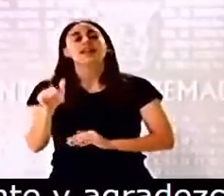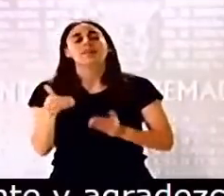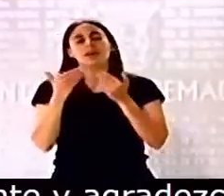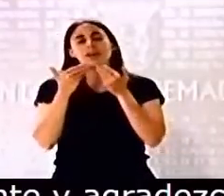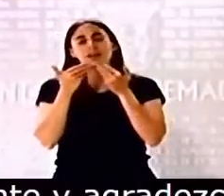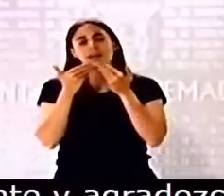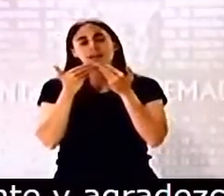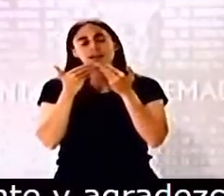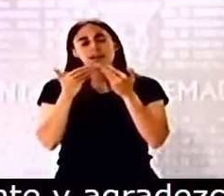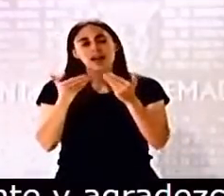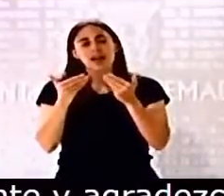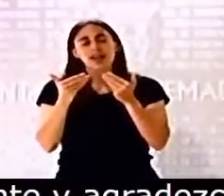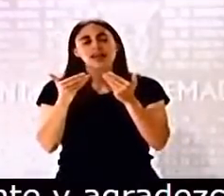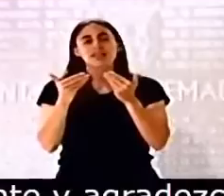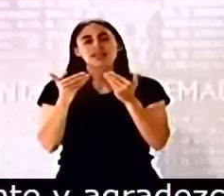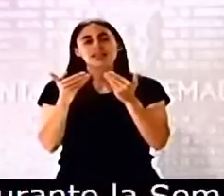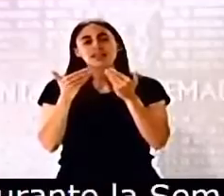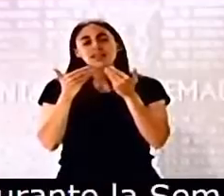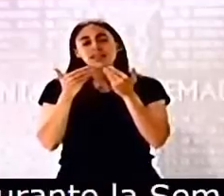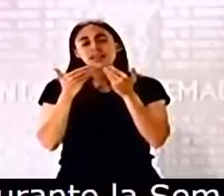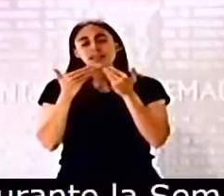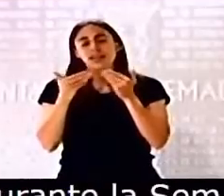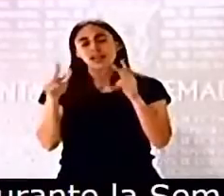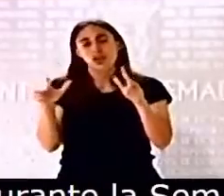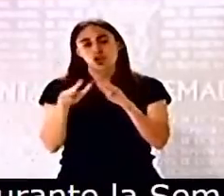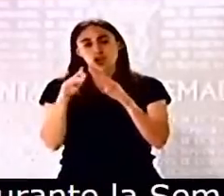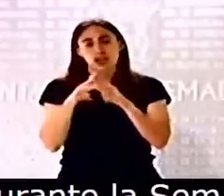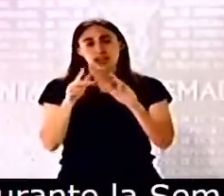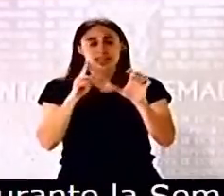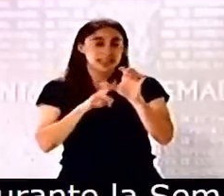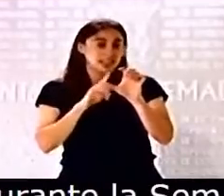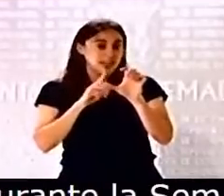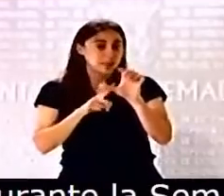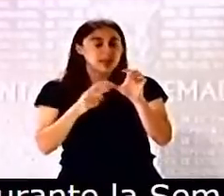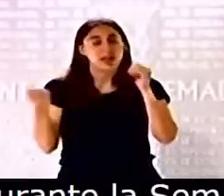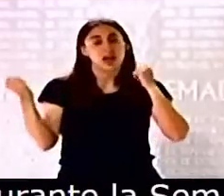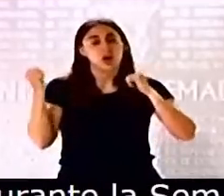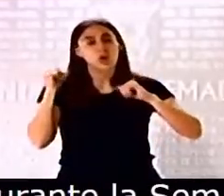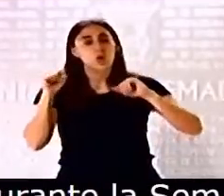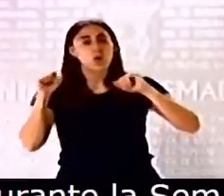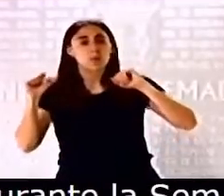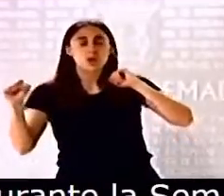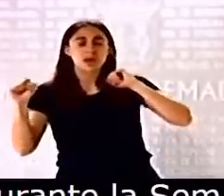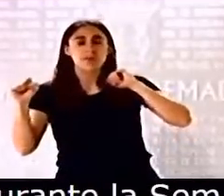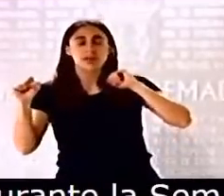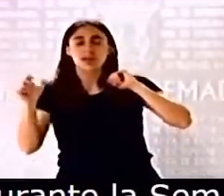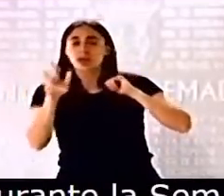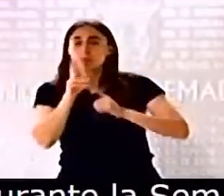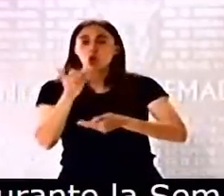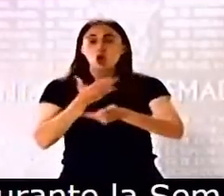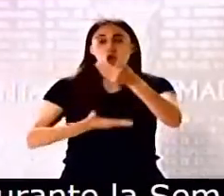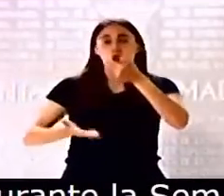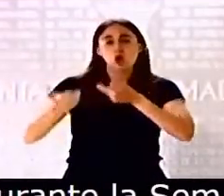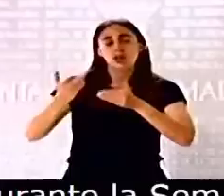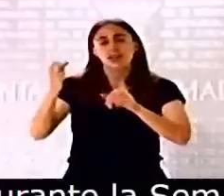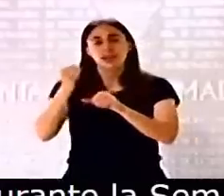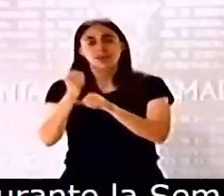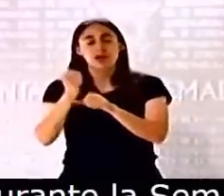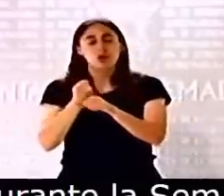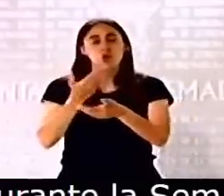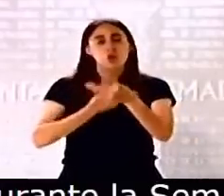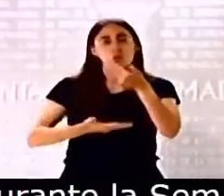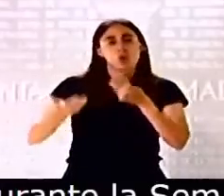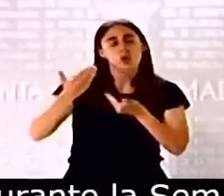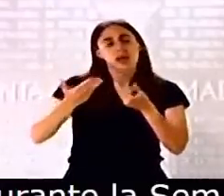a toda la sociedad extremeña por el comportamiento que están teniendo, colaborando en este trabajo colaborativo